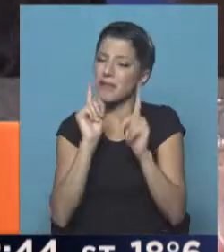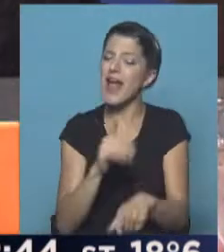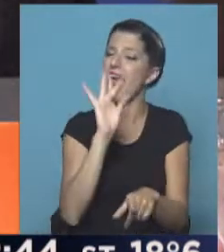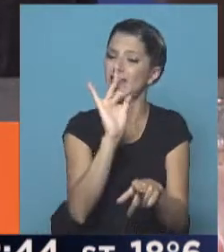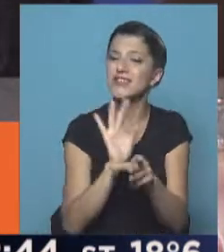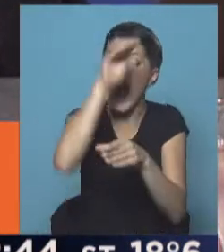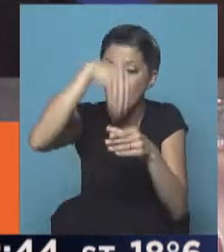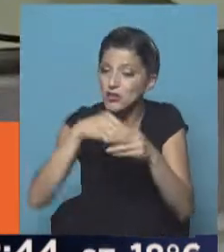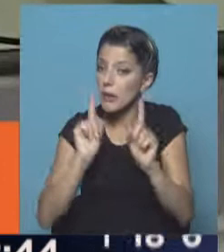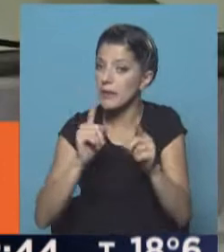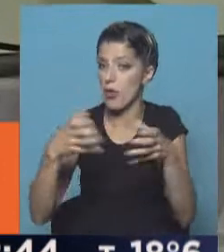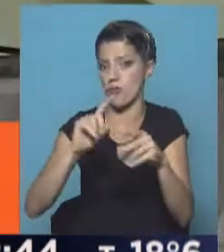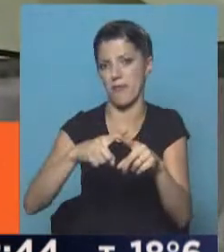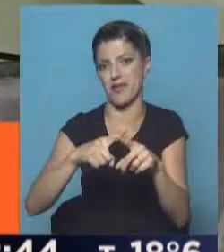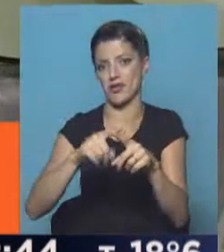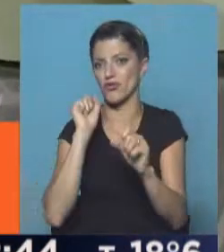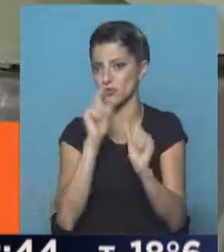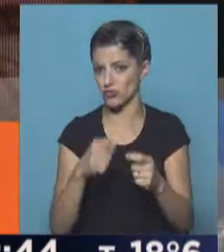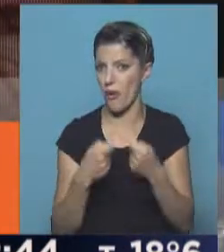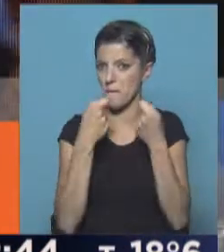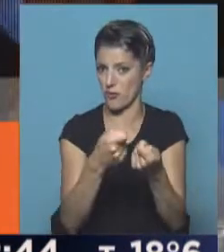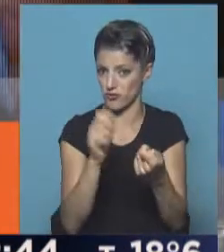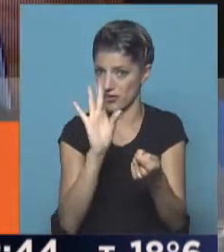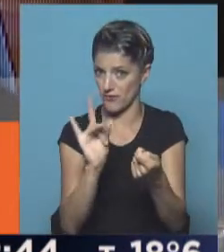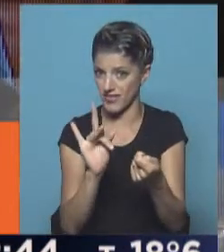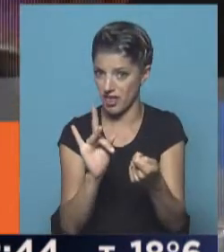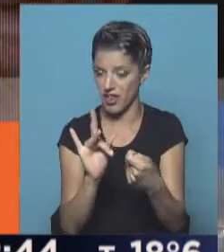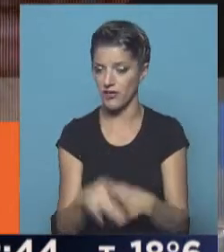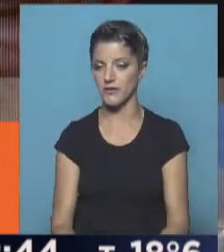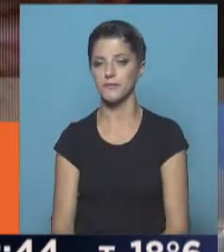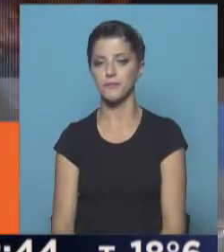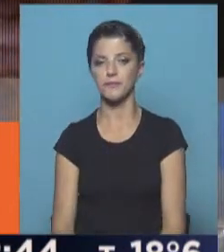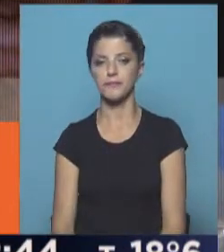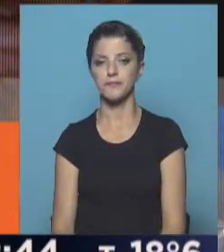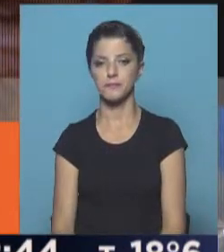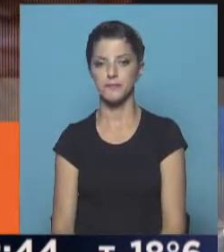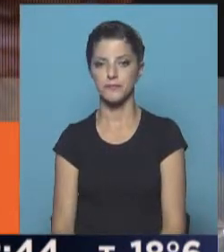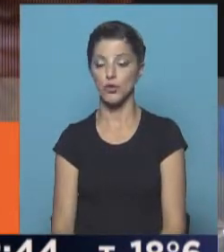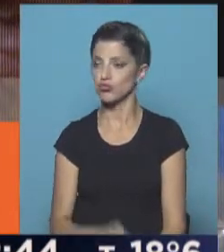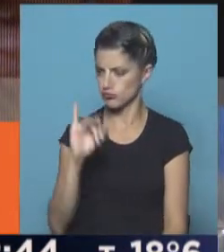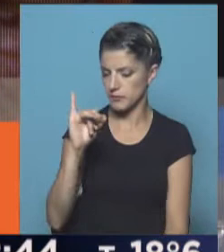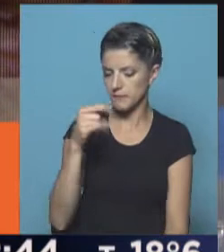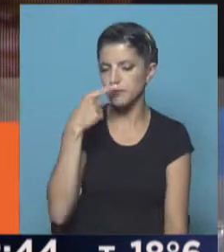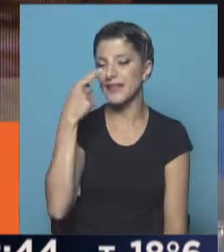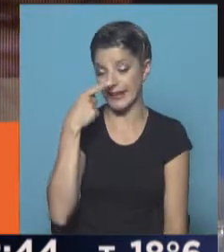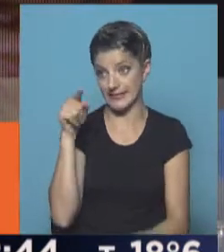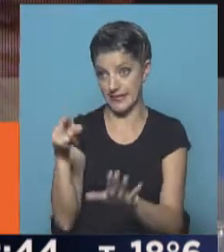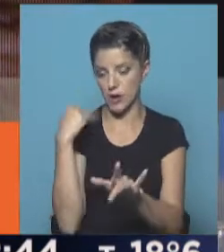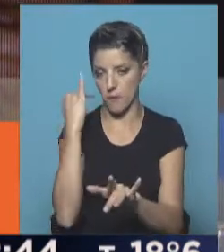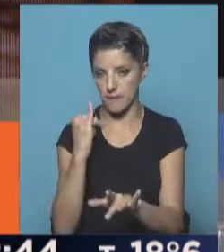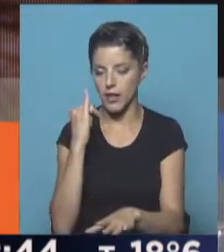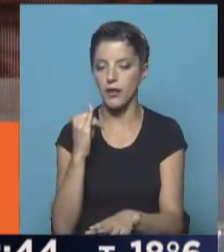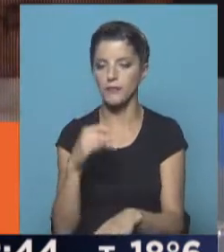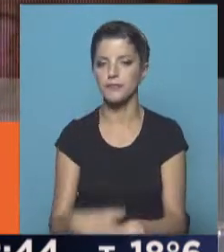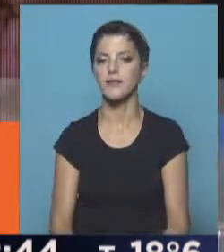franja, votante, ¿no? Sí, ahora es correcto lo que decís, es interesante porque, claro, una cosa,